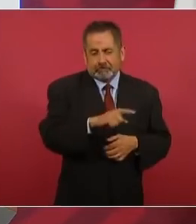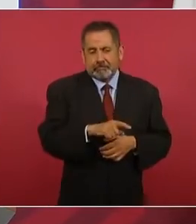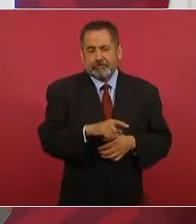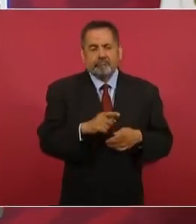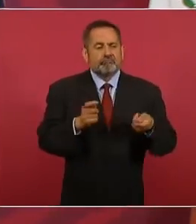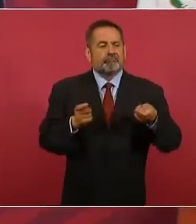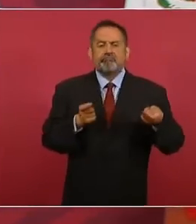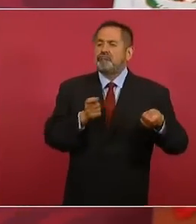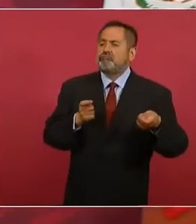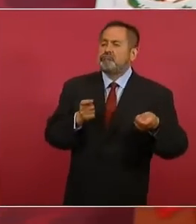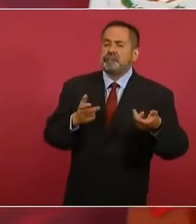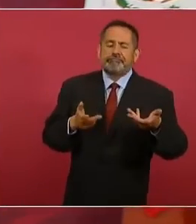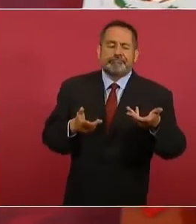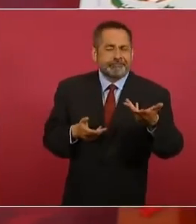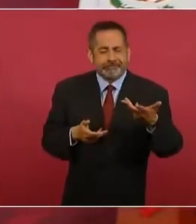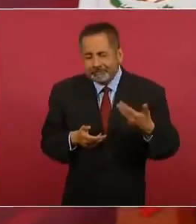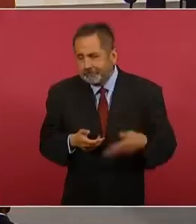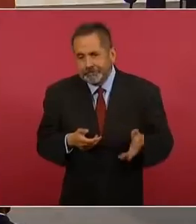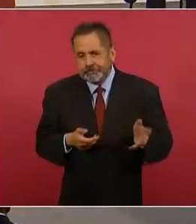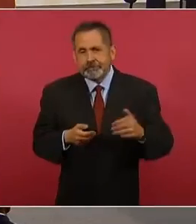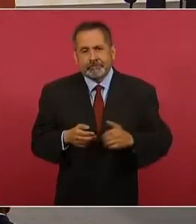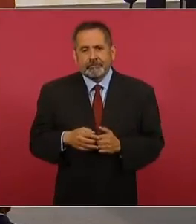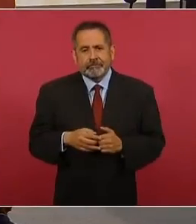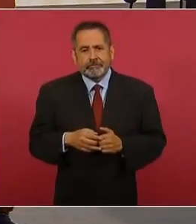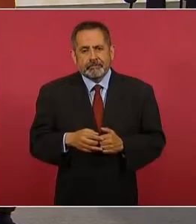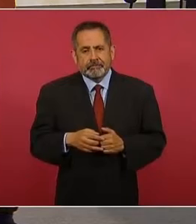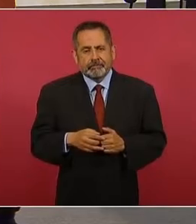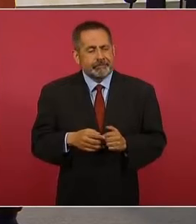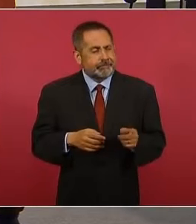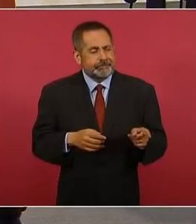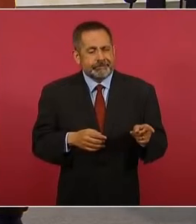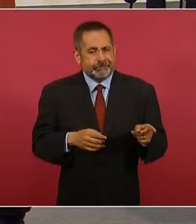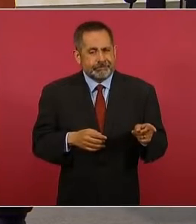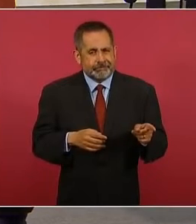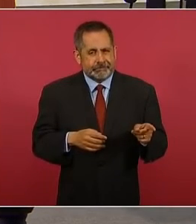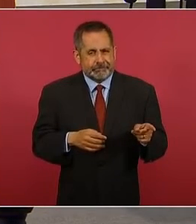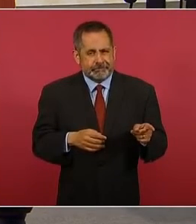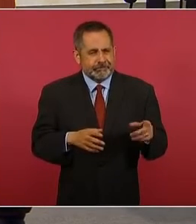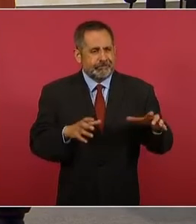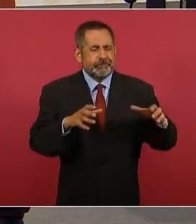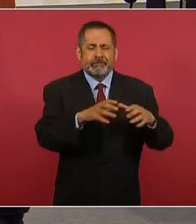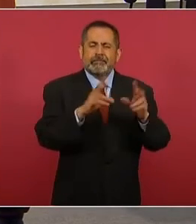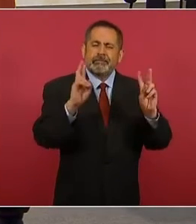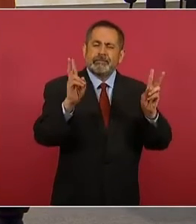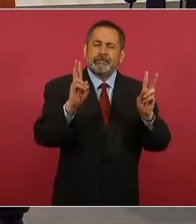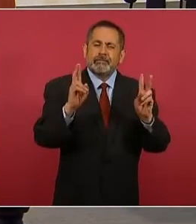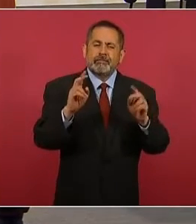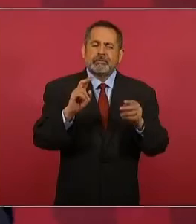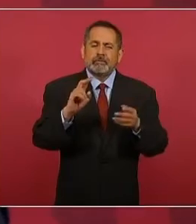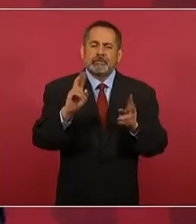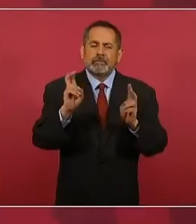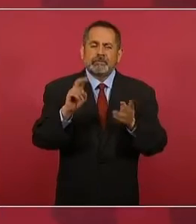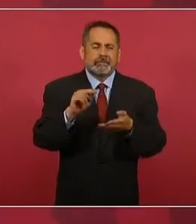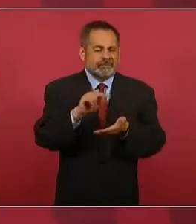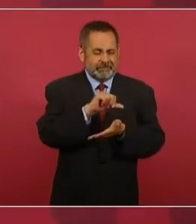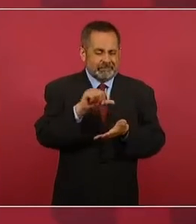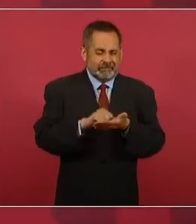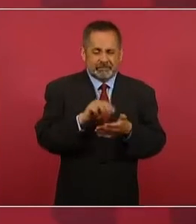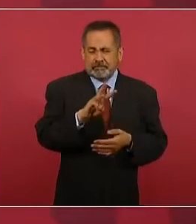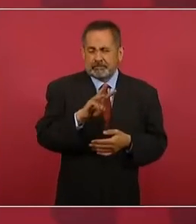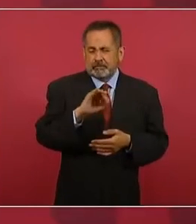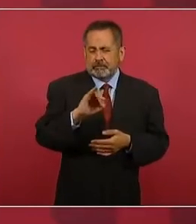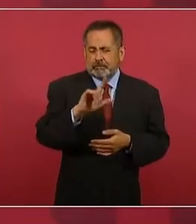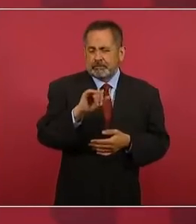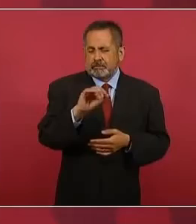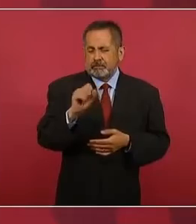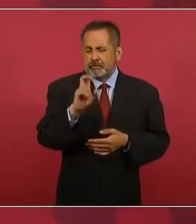que dominan en el centro Wilson. Una vez me invitaron,